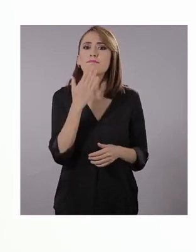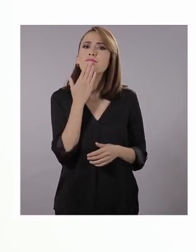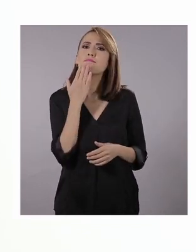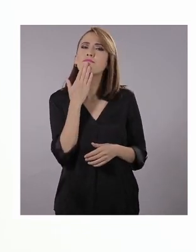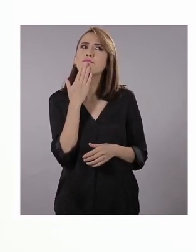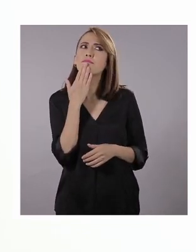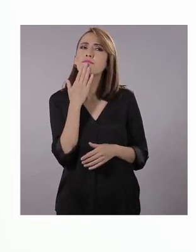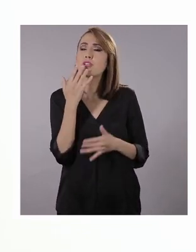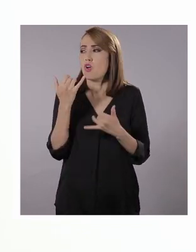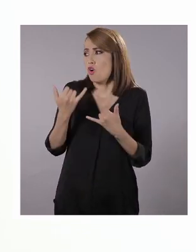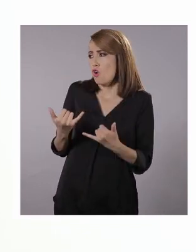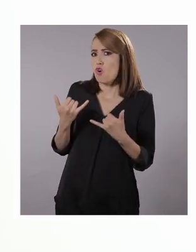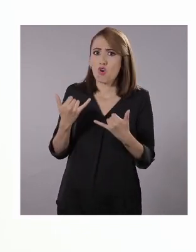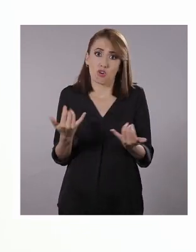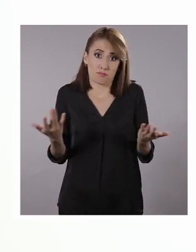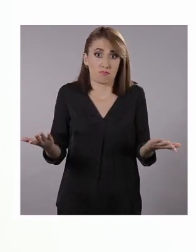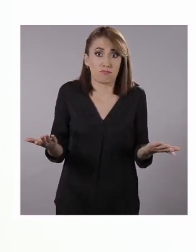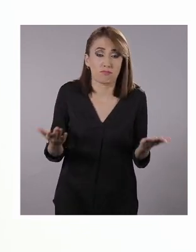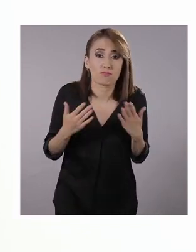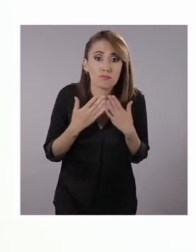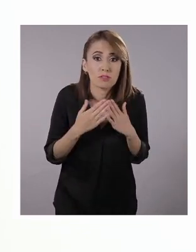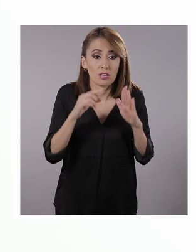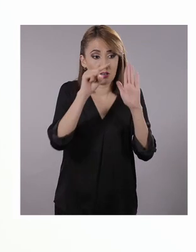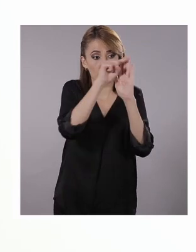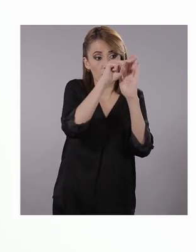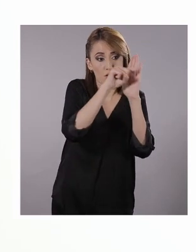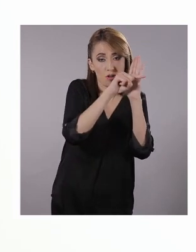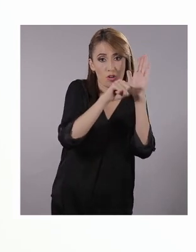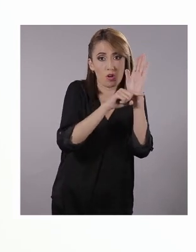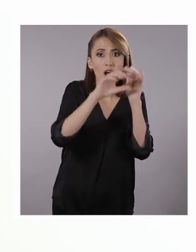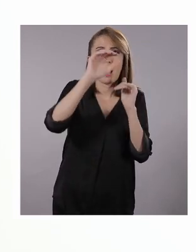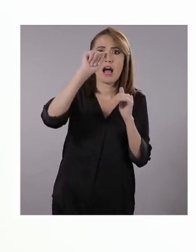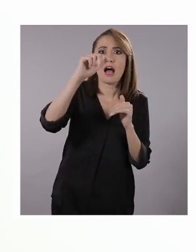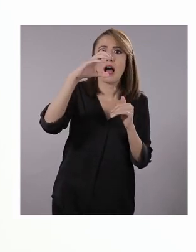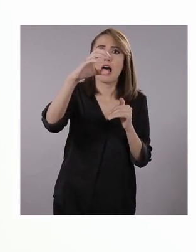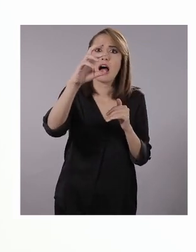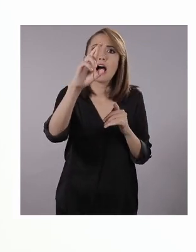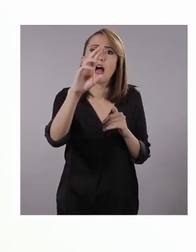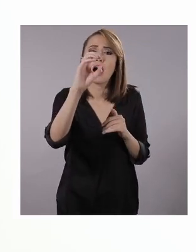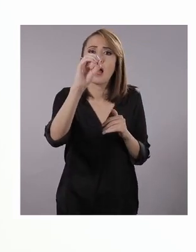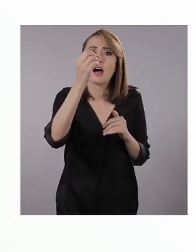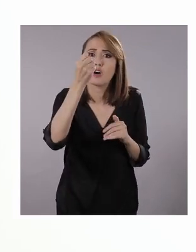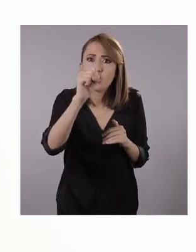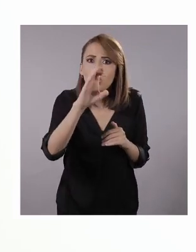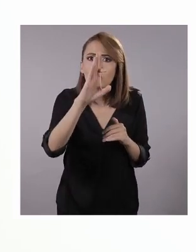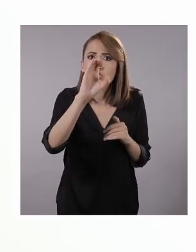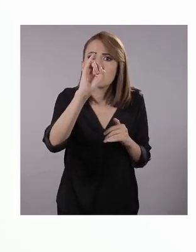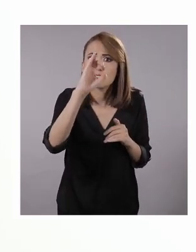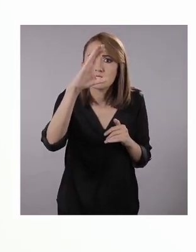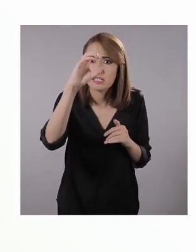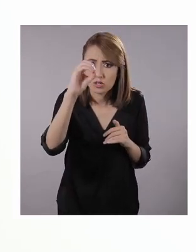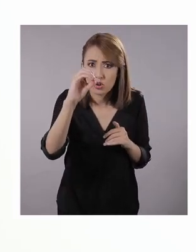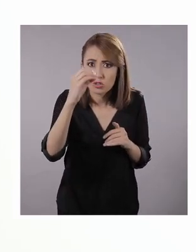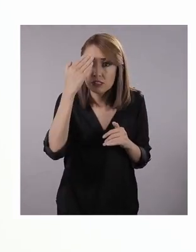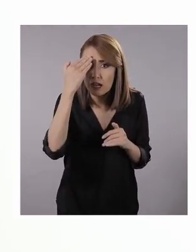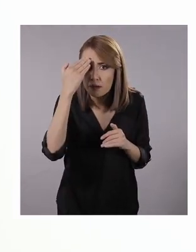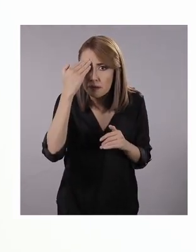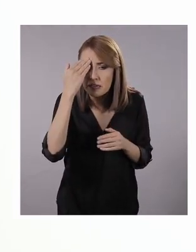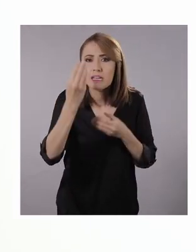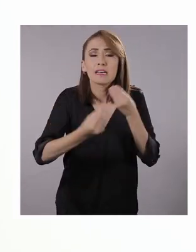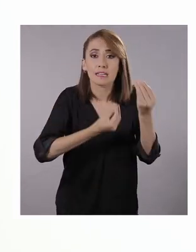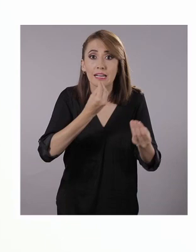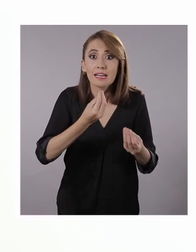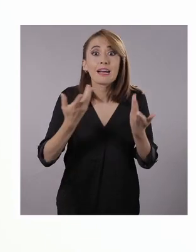bien. ¿Qué tal si hoy realizamos un acróstico con esta palabra? ¿No saben lo que